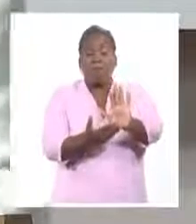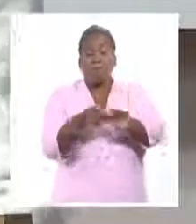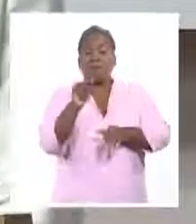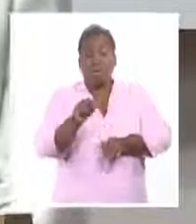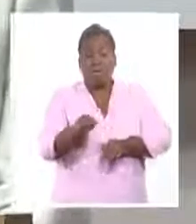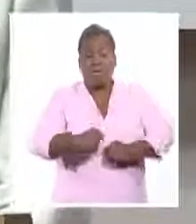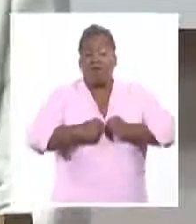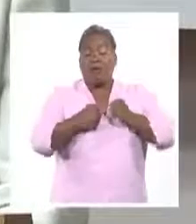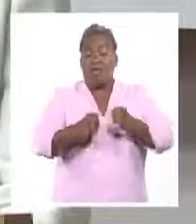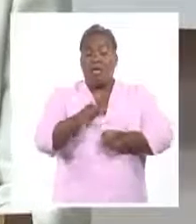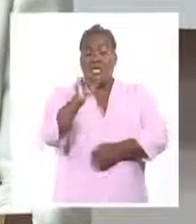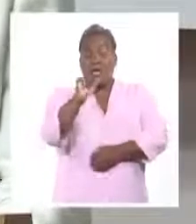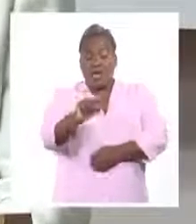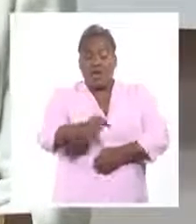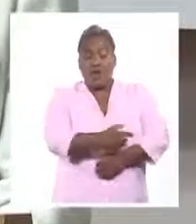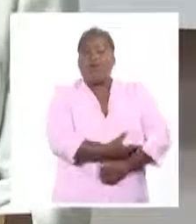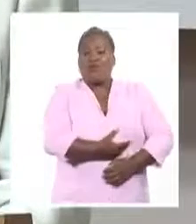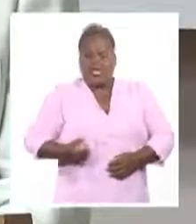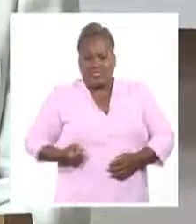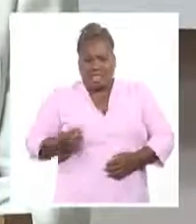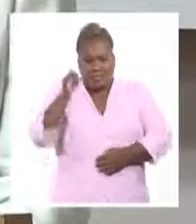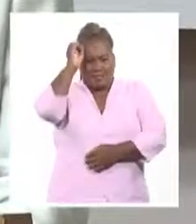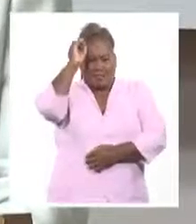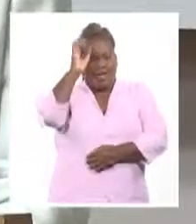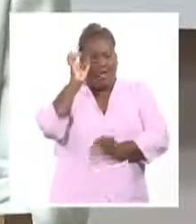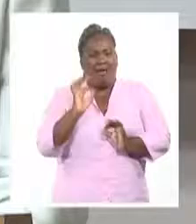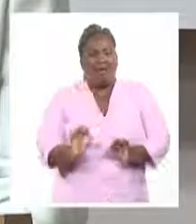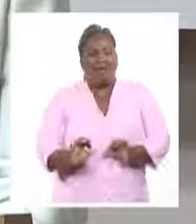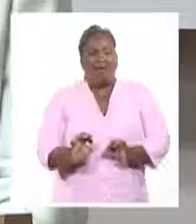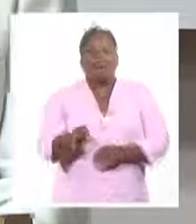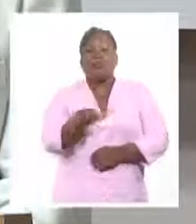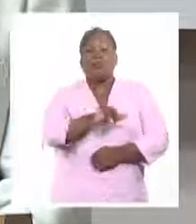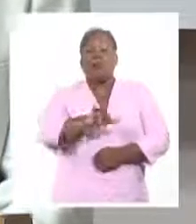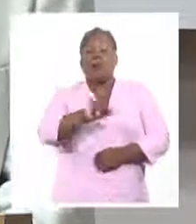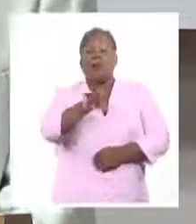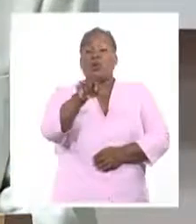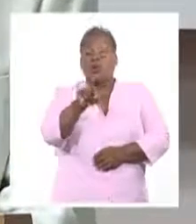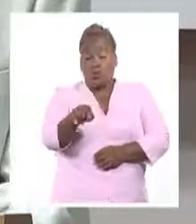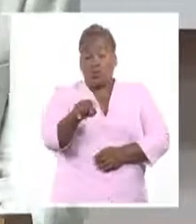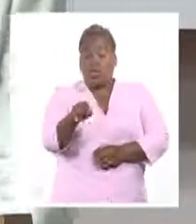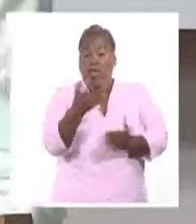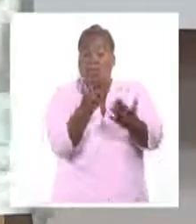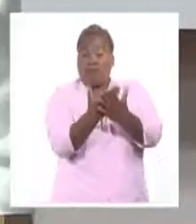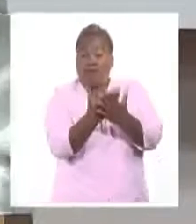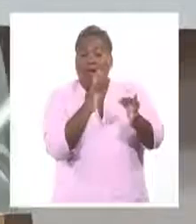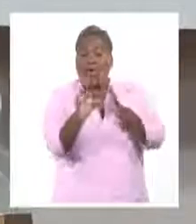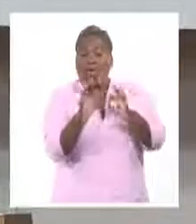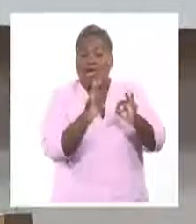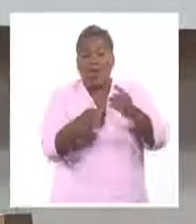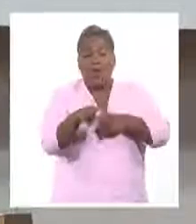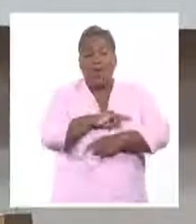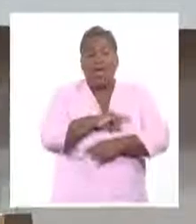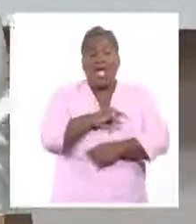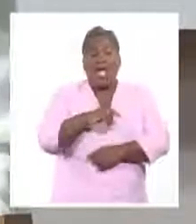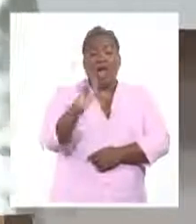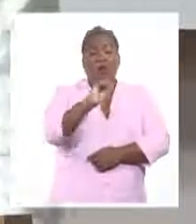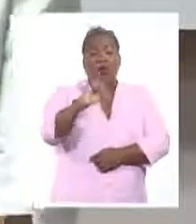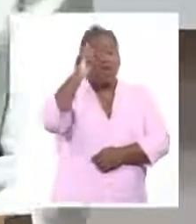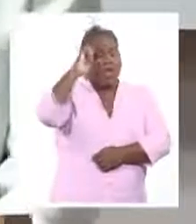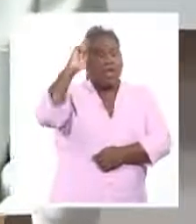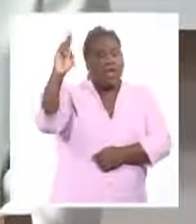Eso es también resistencia creativa. Y han sido también escudos poderosos contra el odio, recordándonos aquella